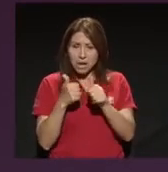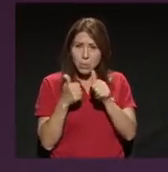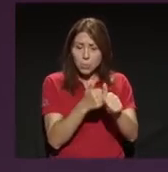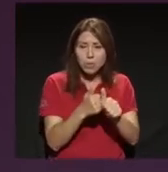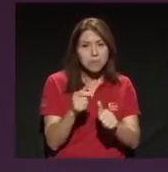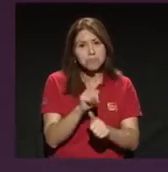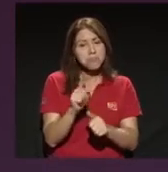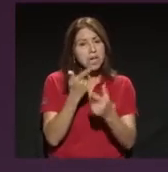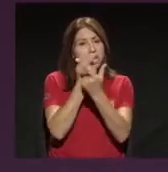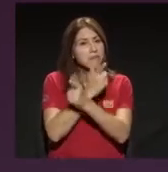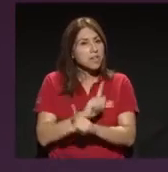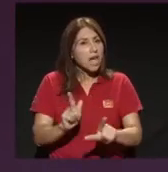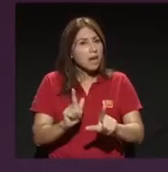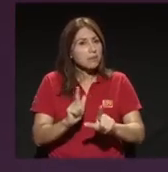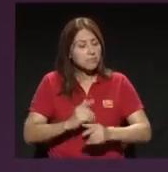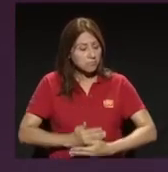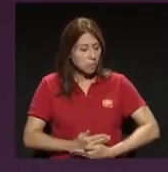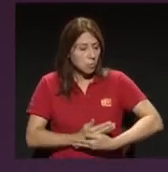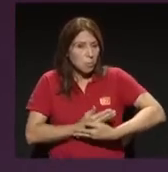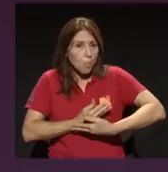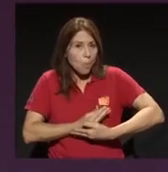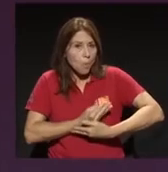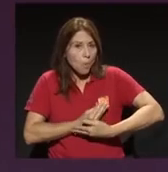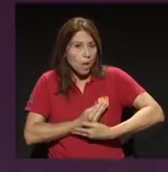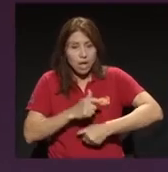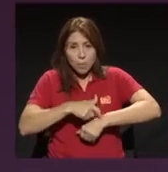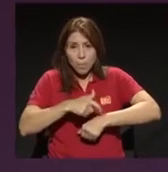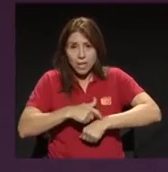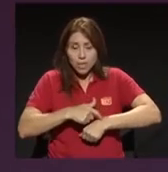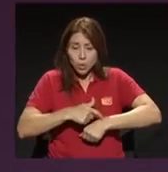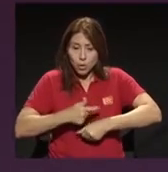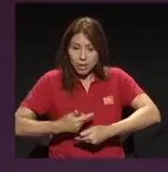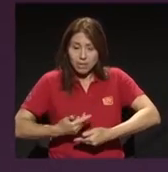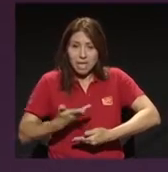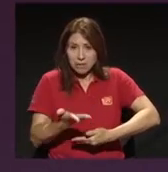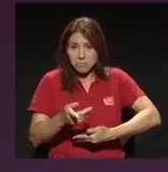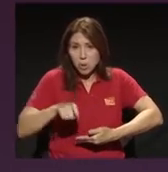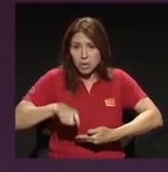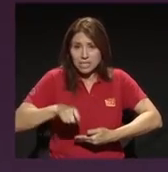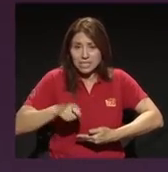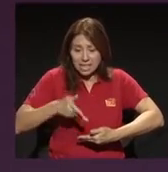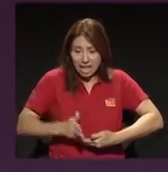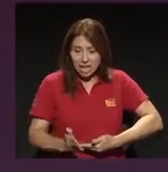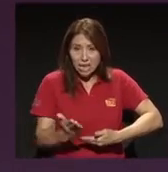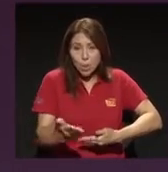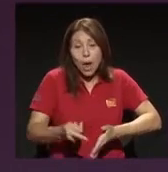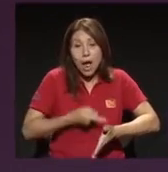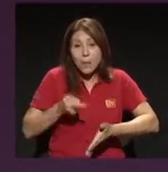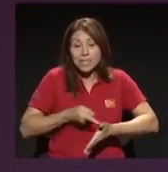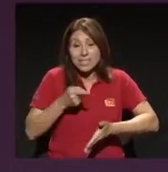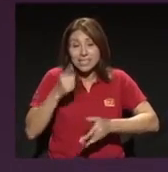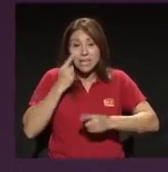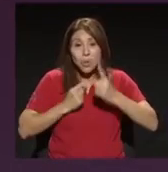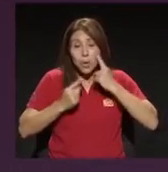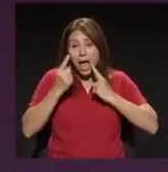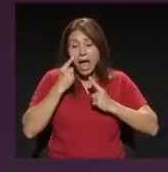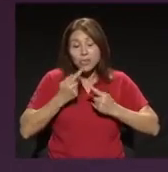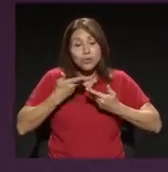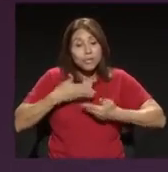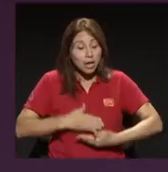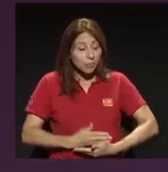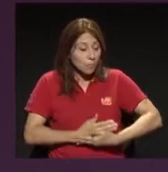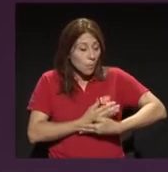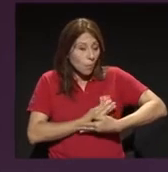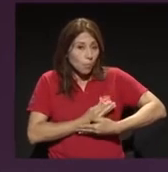de mamar en el momento en el que en el que se sienta verdad que bebé lo necesita a veces está llorando y se consuela ahí y